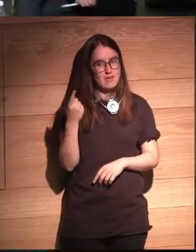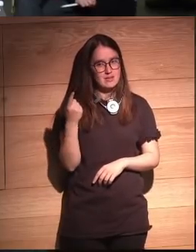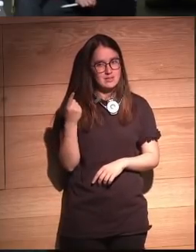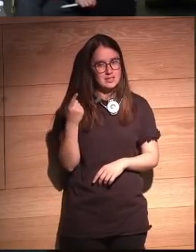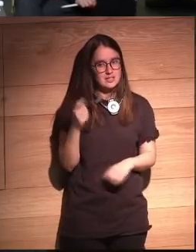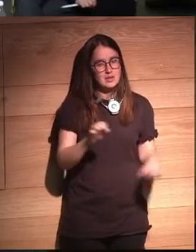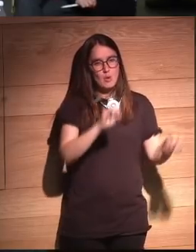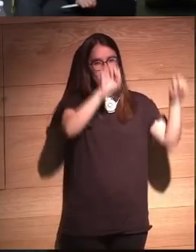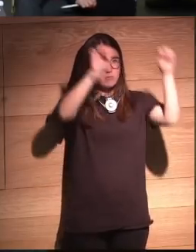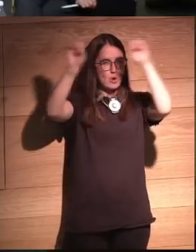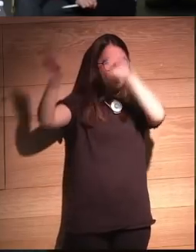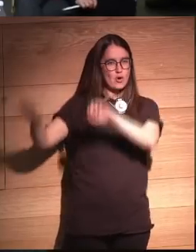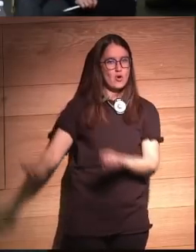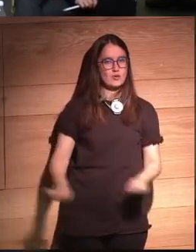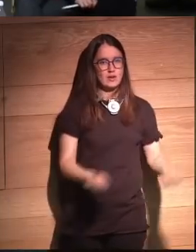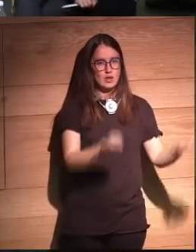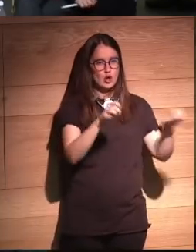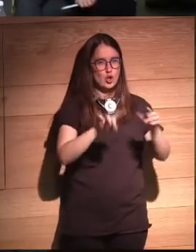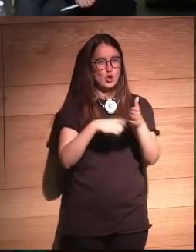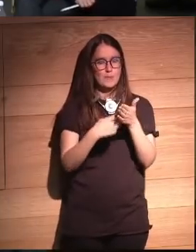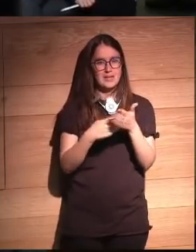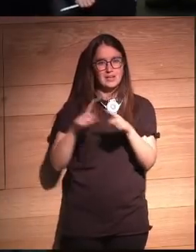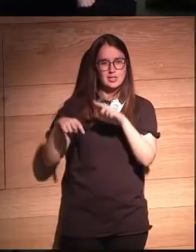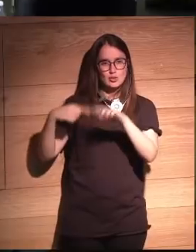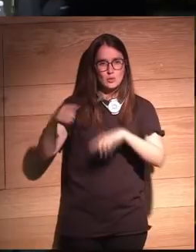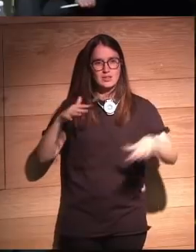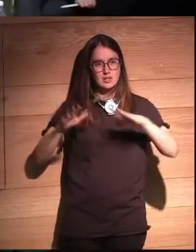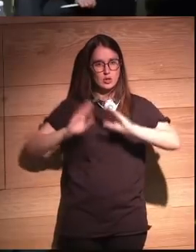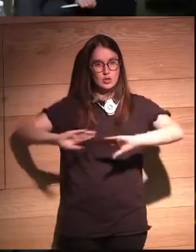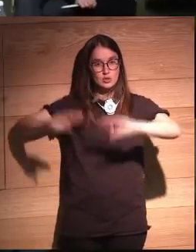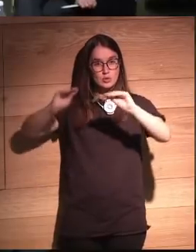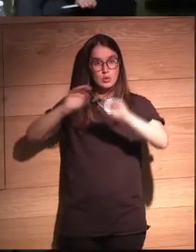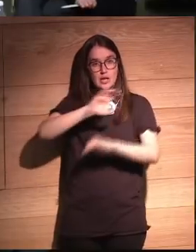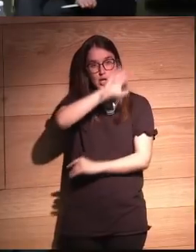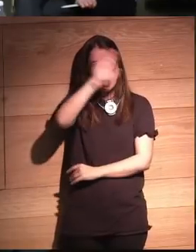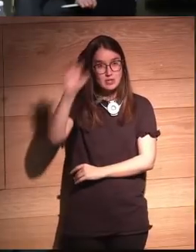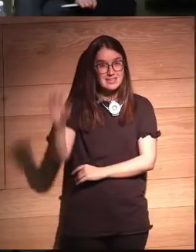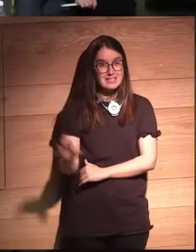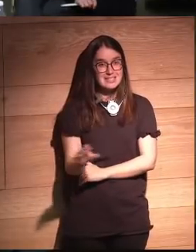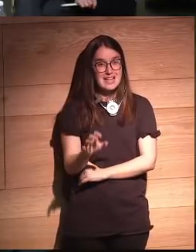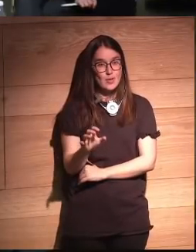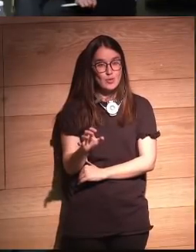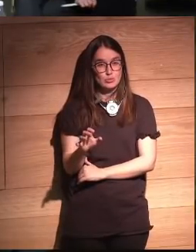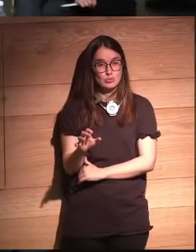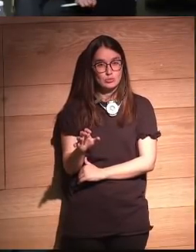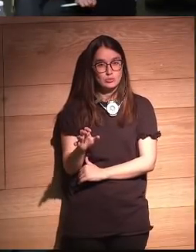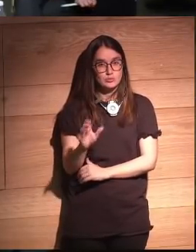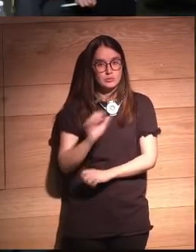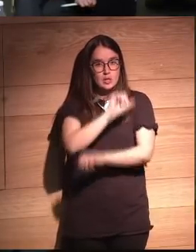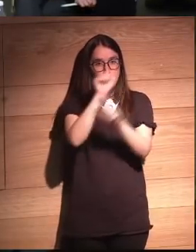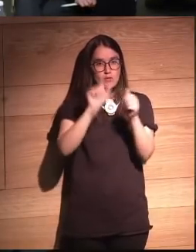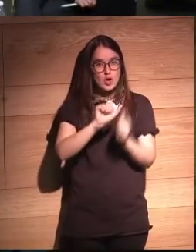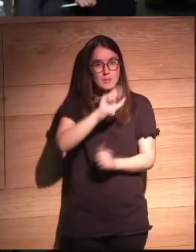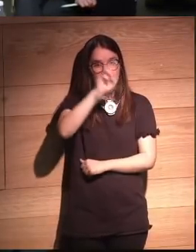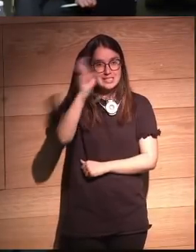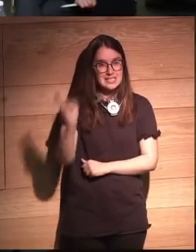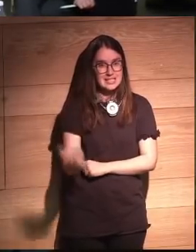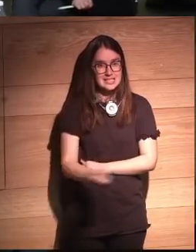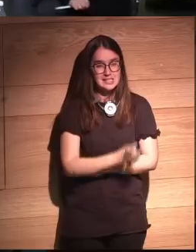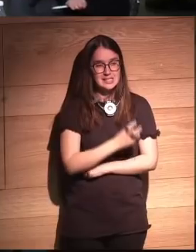están protegidas de las consecuencias de sus acciones y los estados de diferentes maneras están